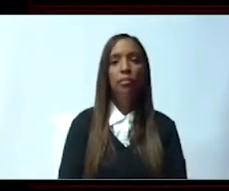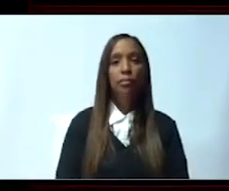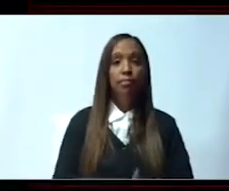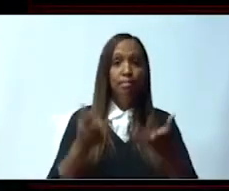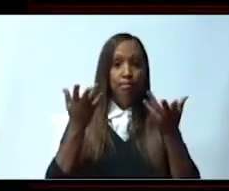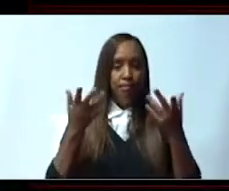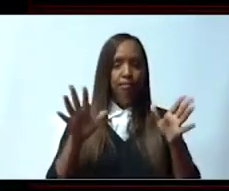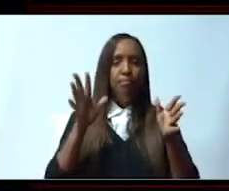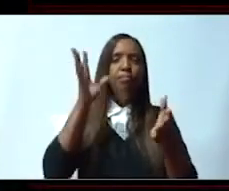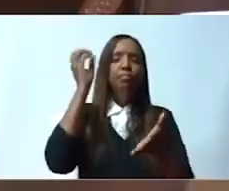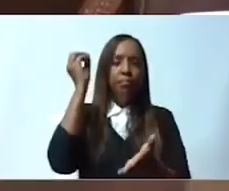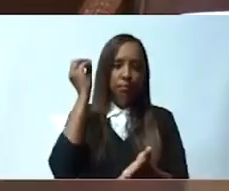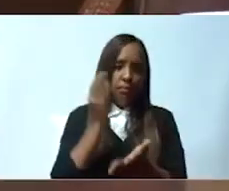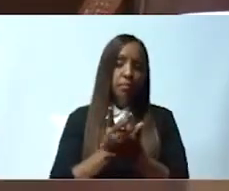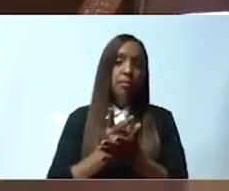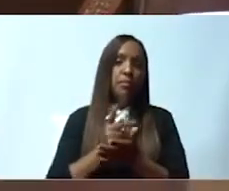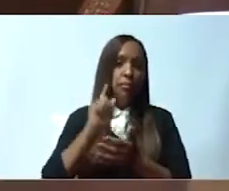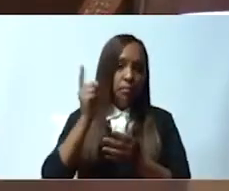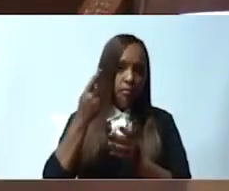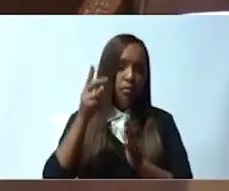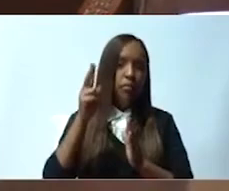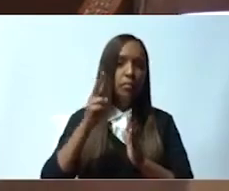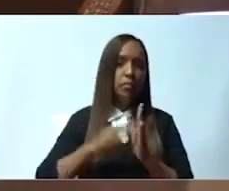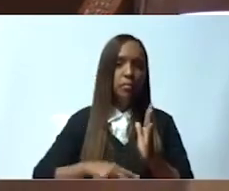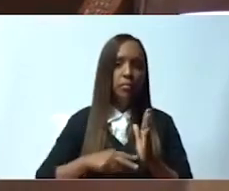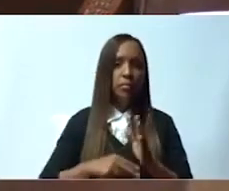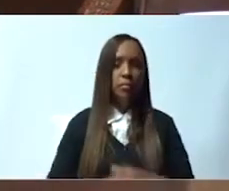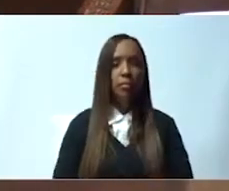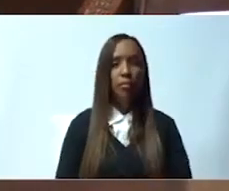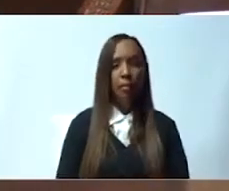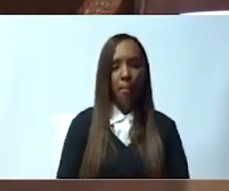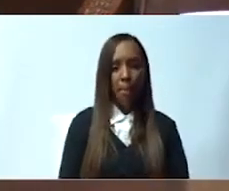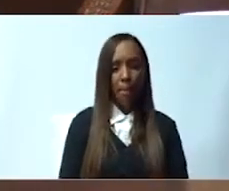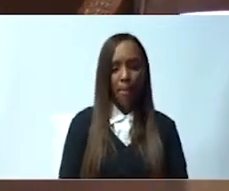Aprobado en única lectura. Voy a someter,